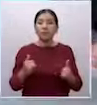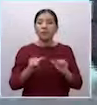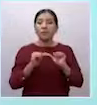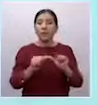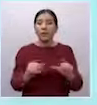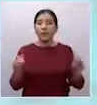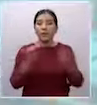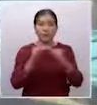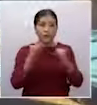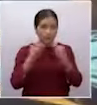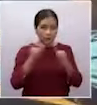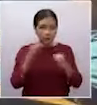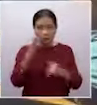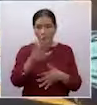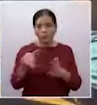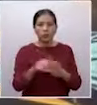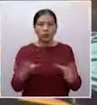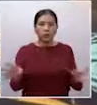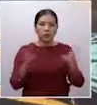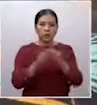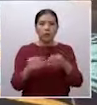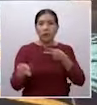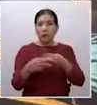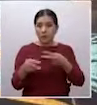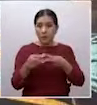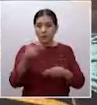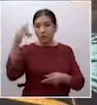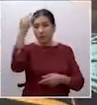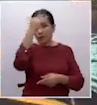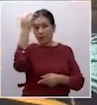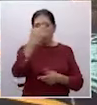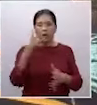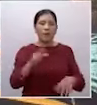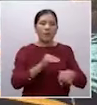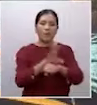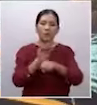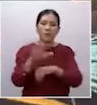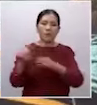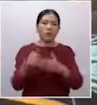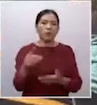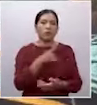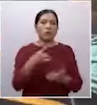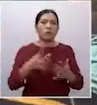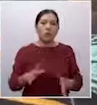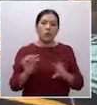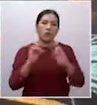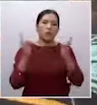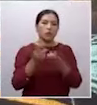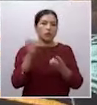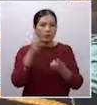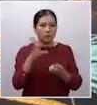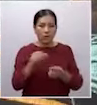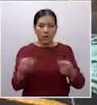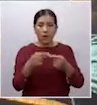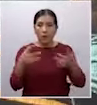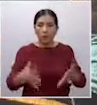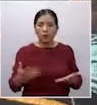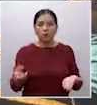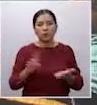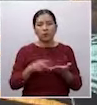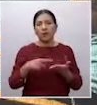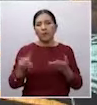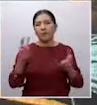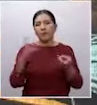Continuamos con más información porque las juntas vecinales del Alto instan a diputados del Ala Vista y la oposición a aprobar el proyecto